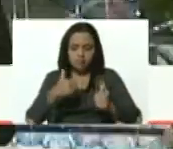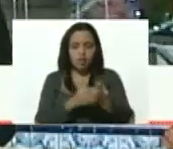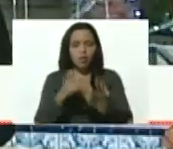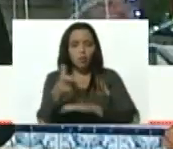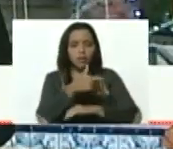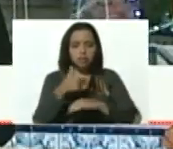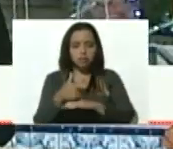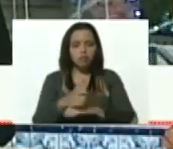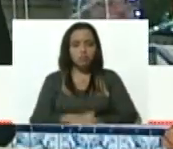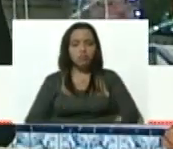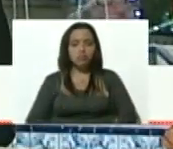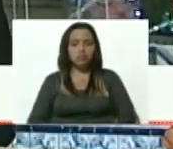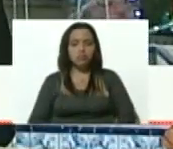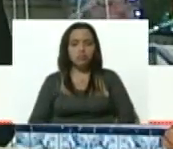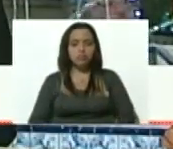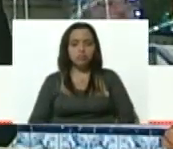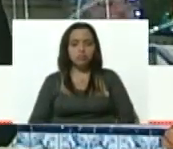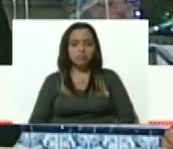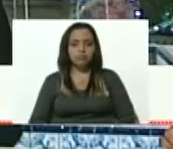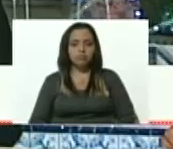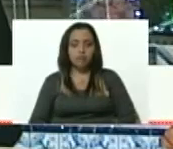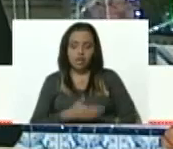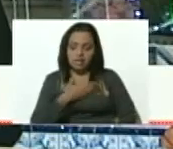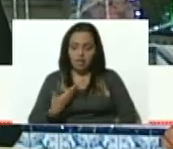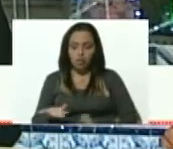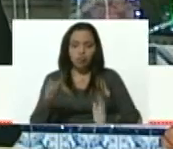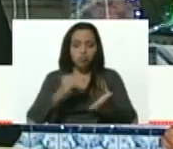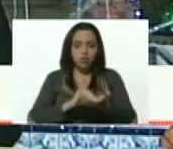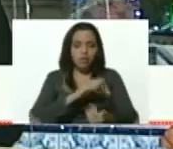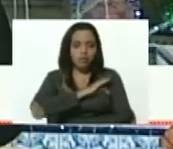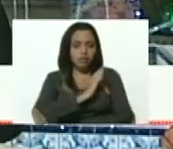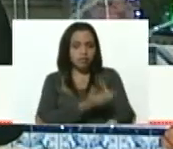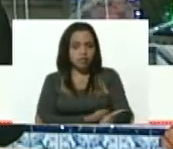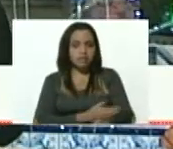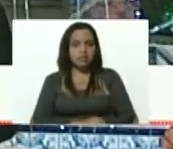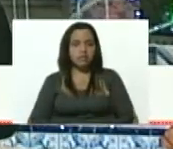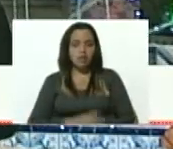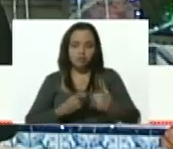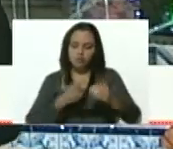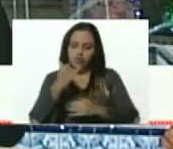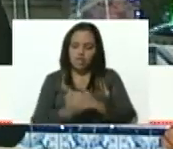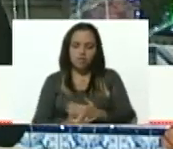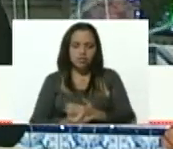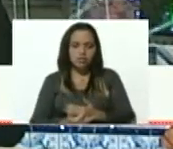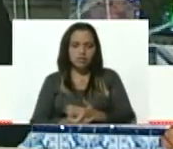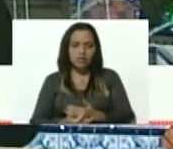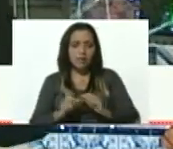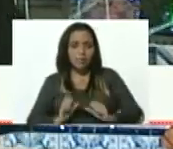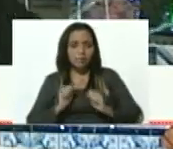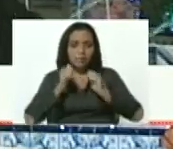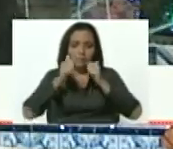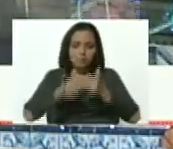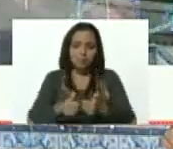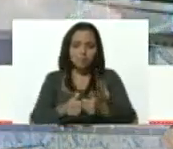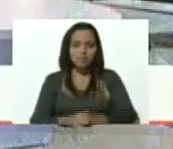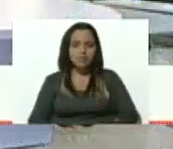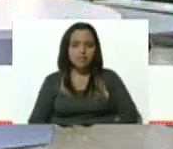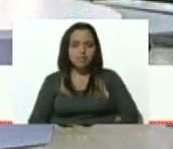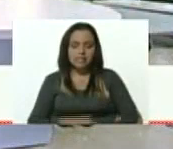gobierno. Yo quiero retomar con fuerza el proyecto original,